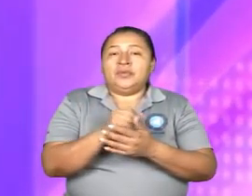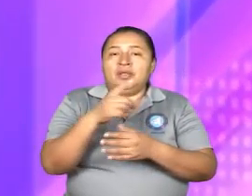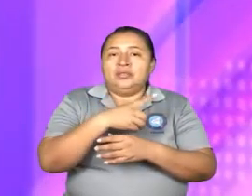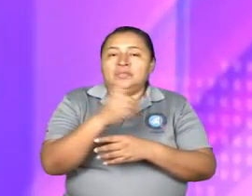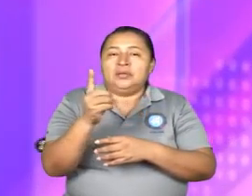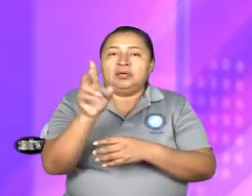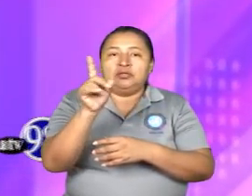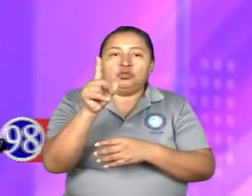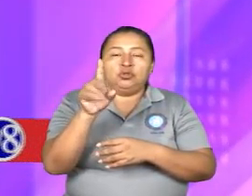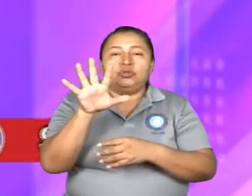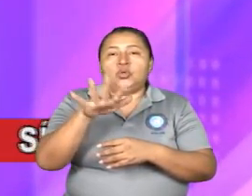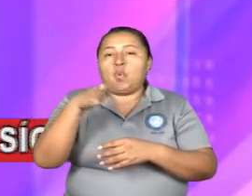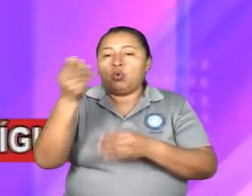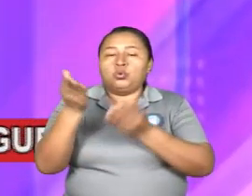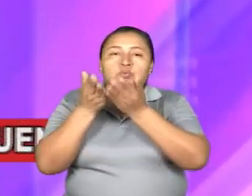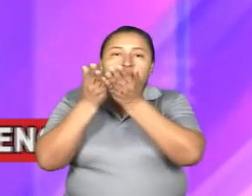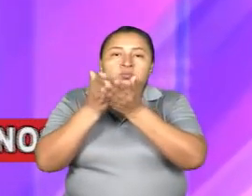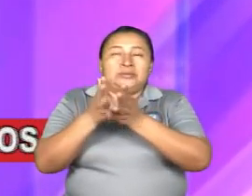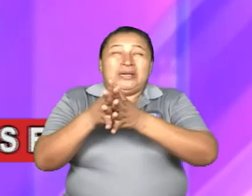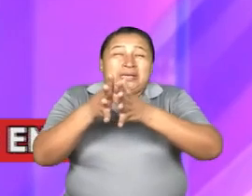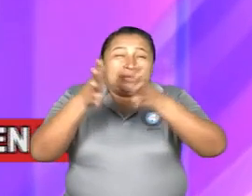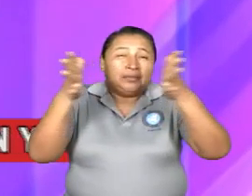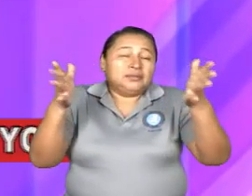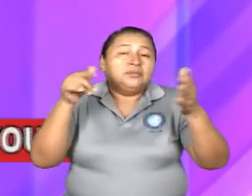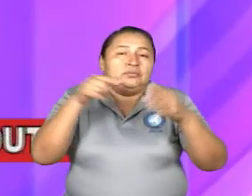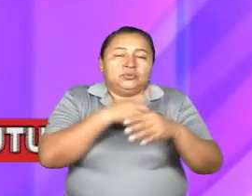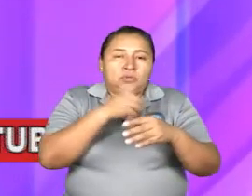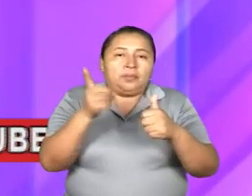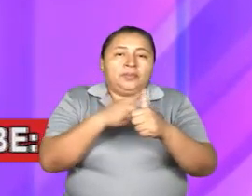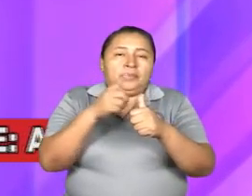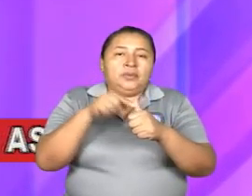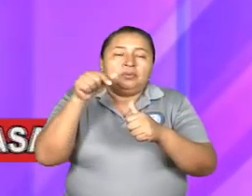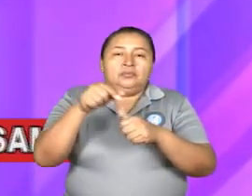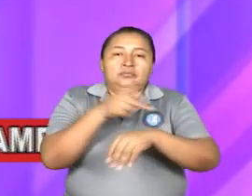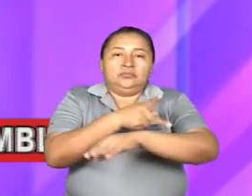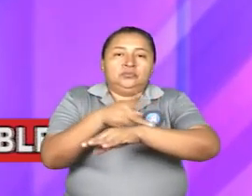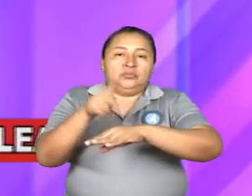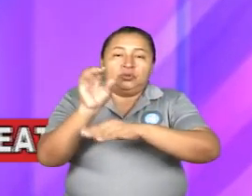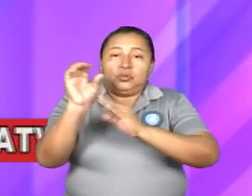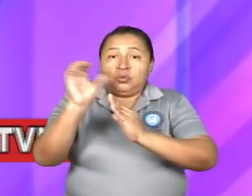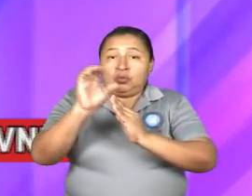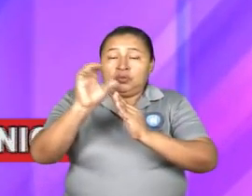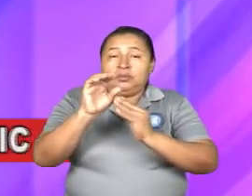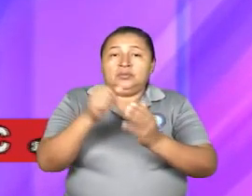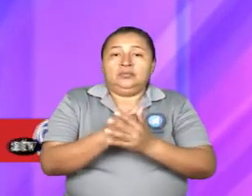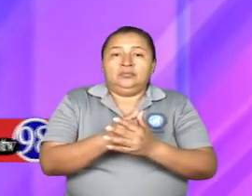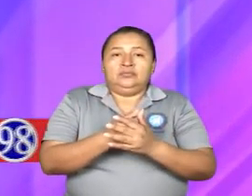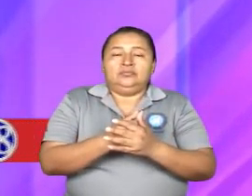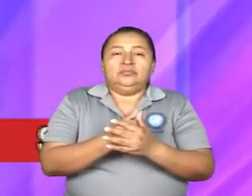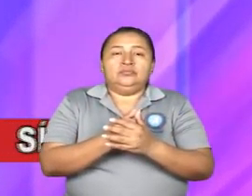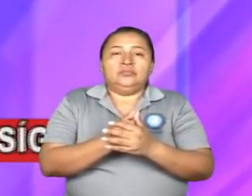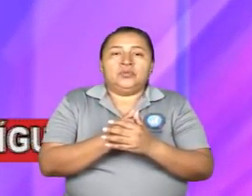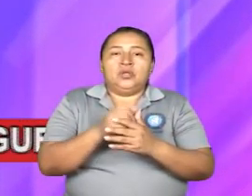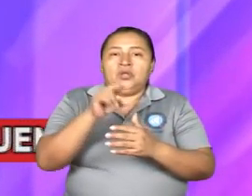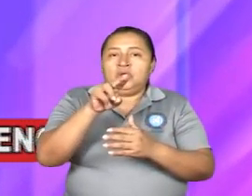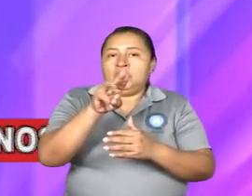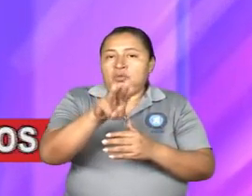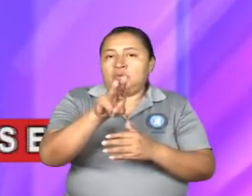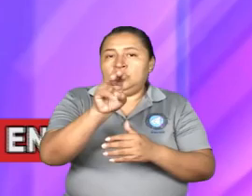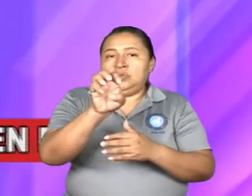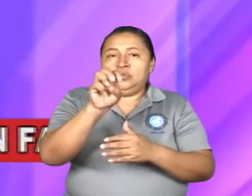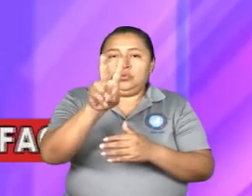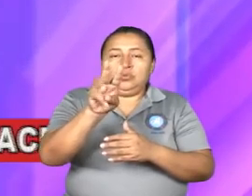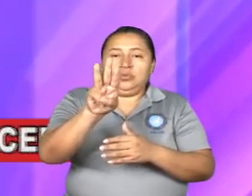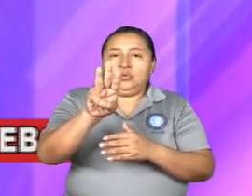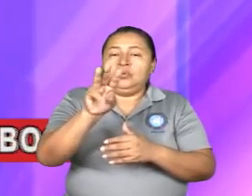llega otro crucero, Dios mediante, a Puerto Corinto. New Amsterdam, y